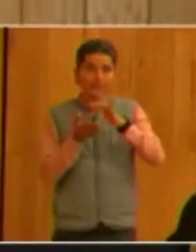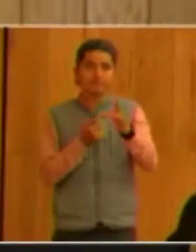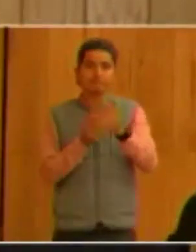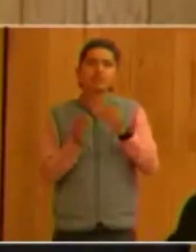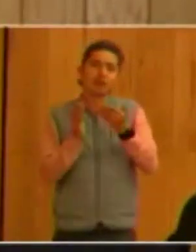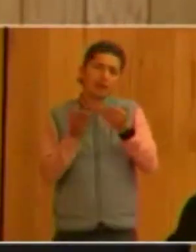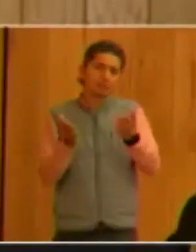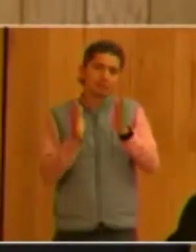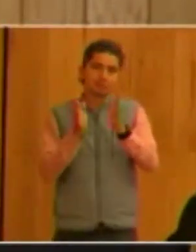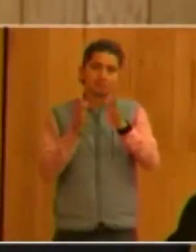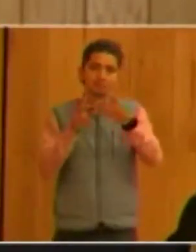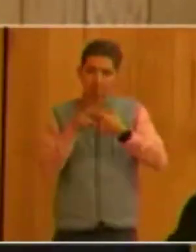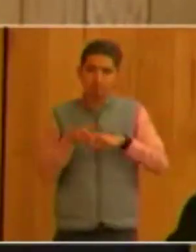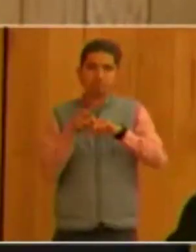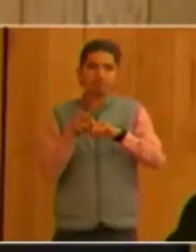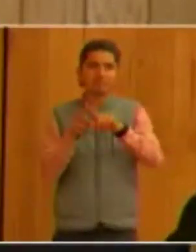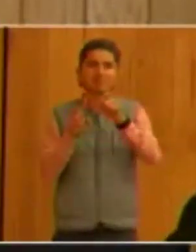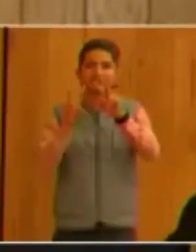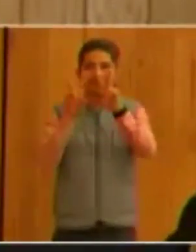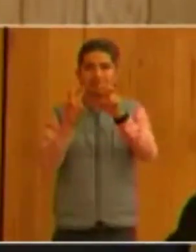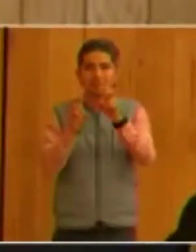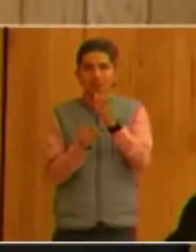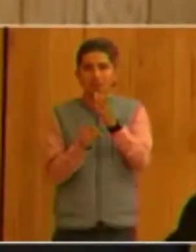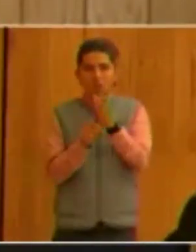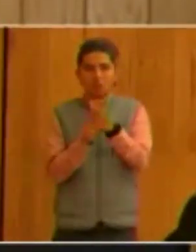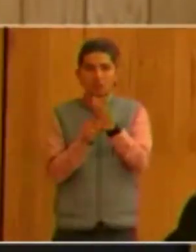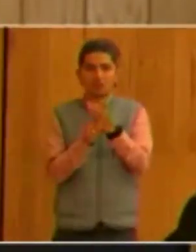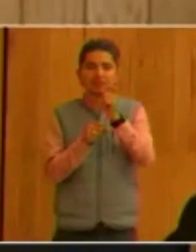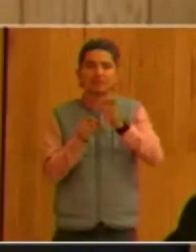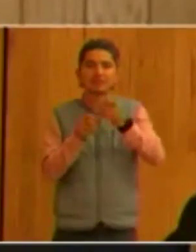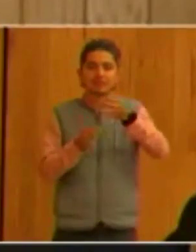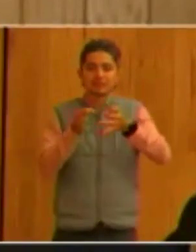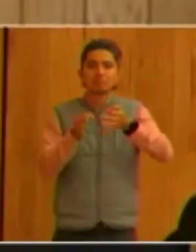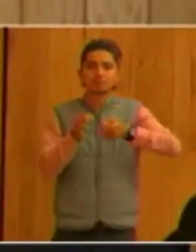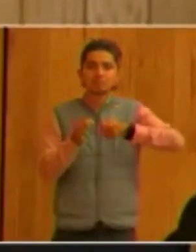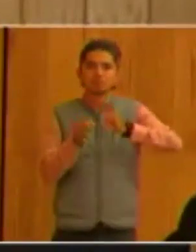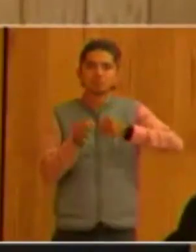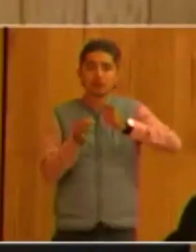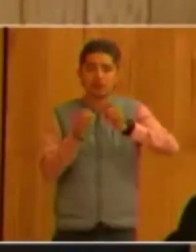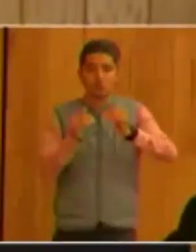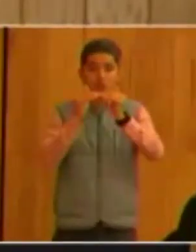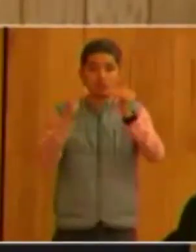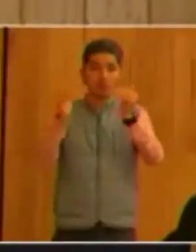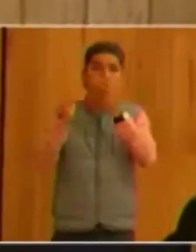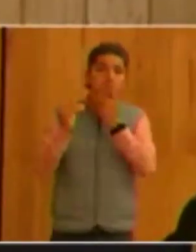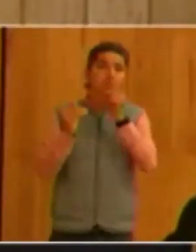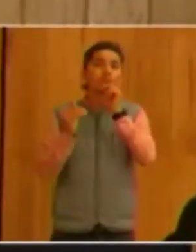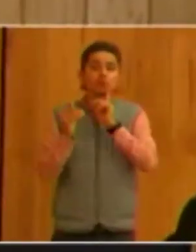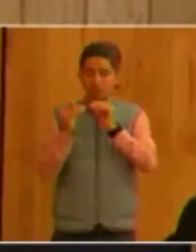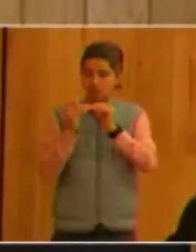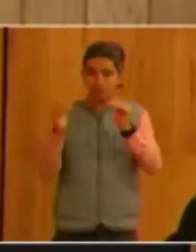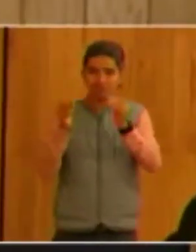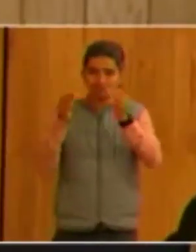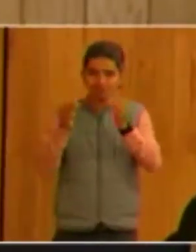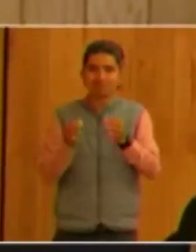a dar inicio al tema que nos ocupa el día de hoy, sentencias con perspectiva de género desde la Judicatura Michoacana.